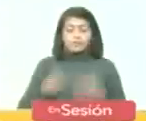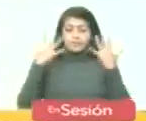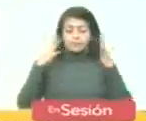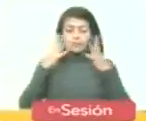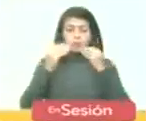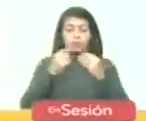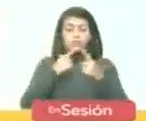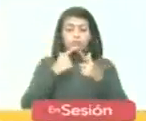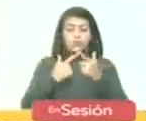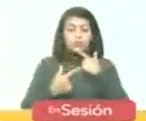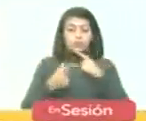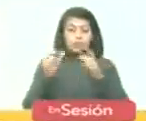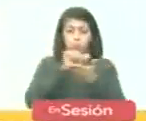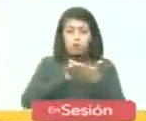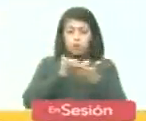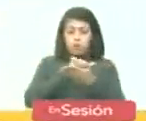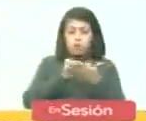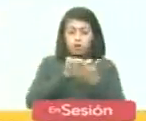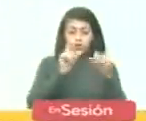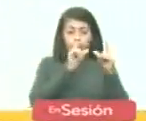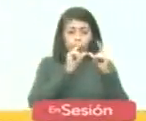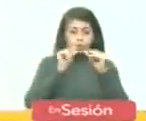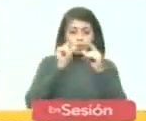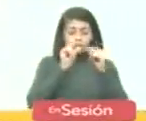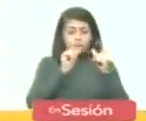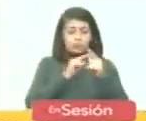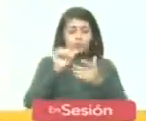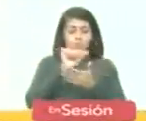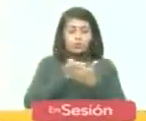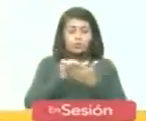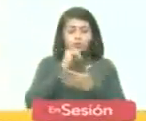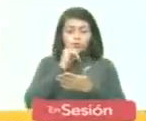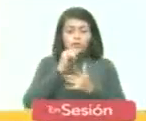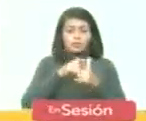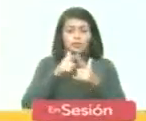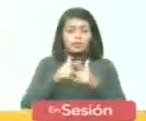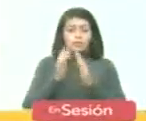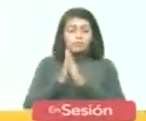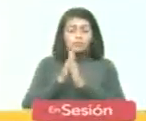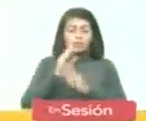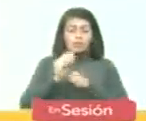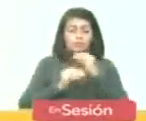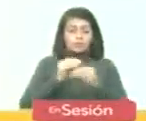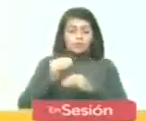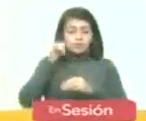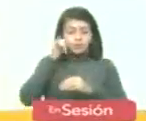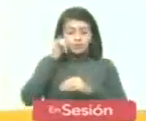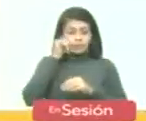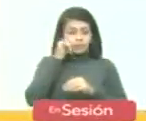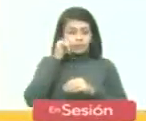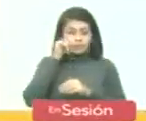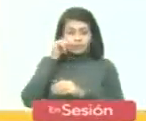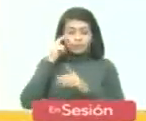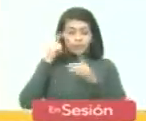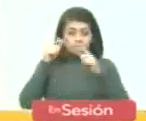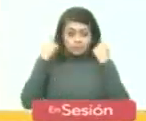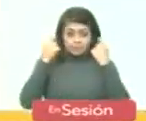Muchos borrarán los tweets, muchos borrarán las informaciones. Ey, por favor, a mí un blanqueo de imagen ahí en X medio de